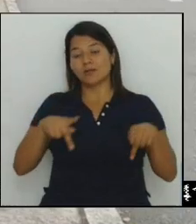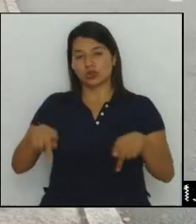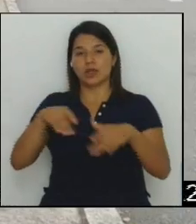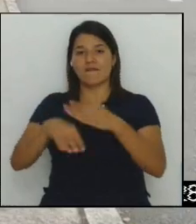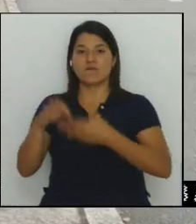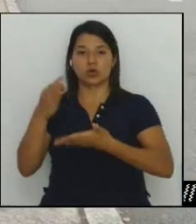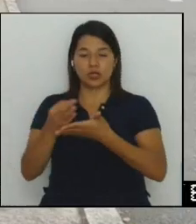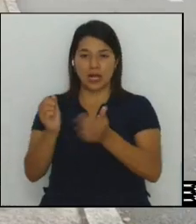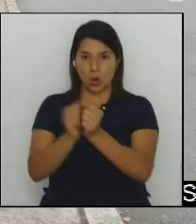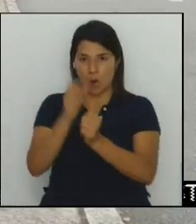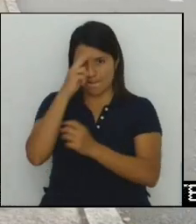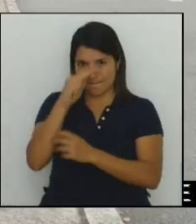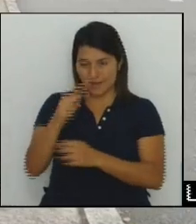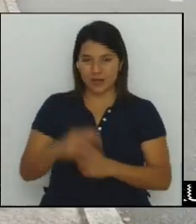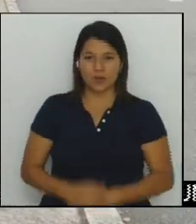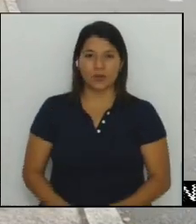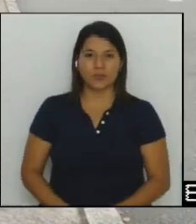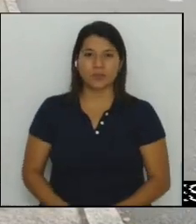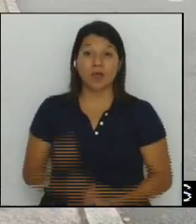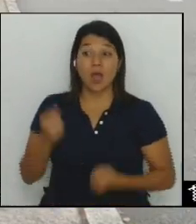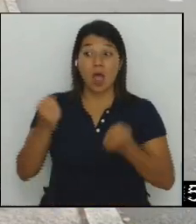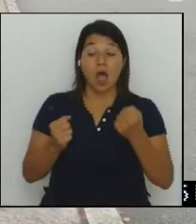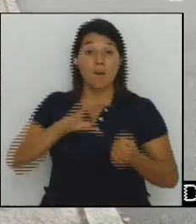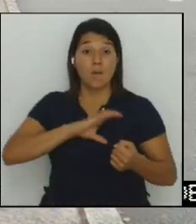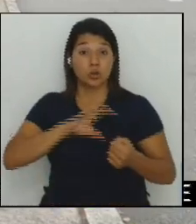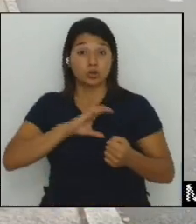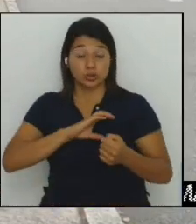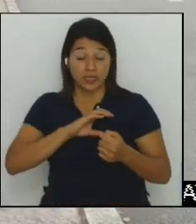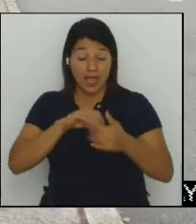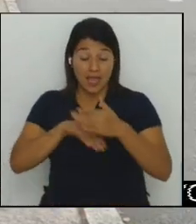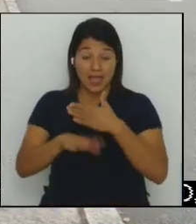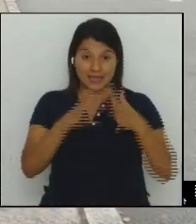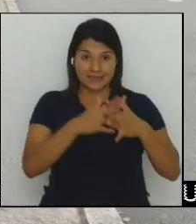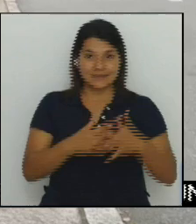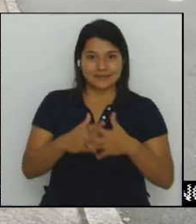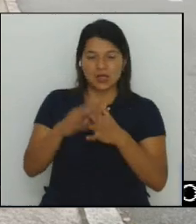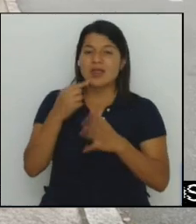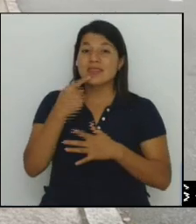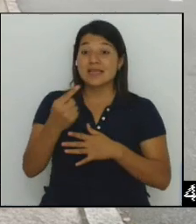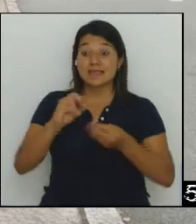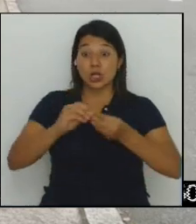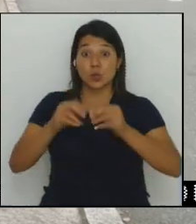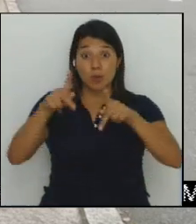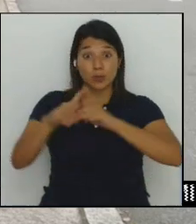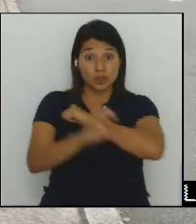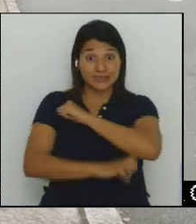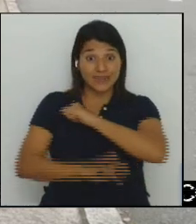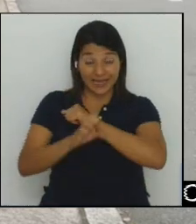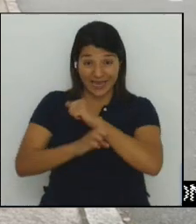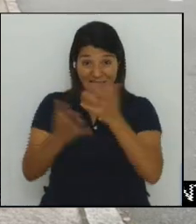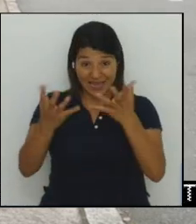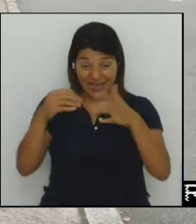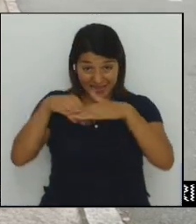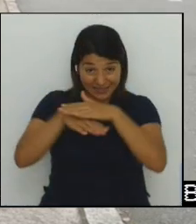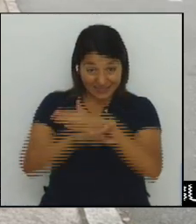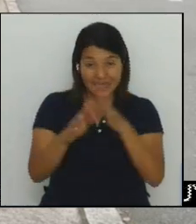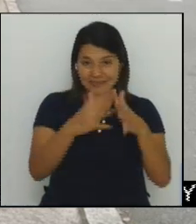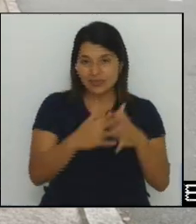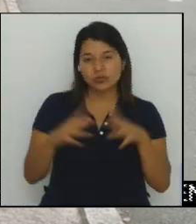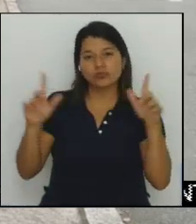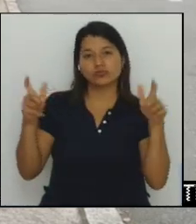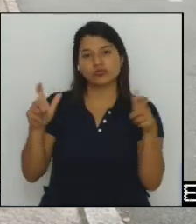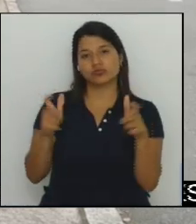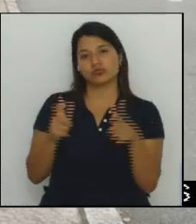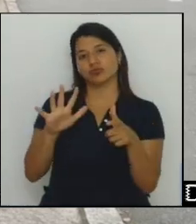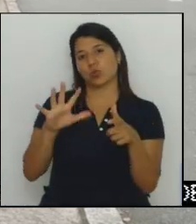patrulla fronteriza de Estados Unidos han visto una caída de al menos el 50% en la cantidad de migrantes que buscan cruzar la frontera desde